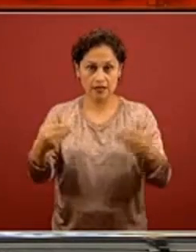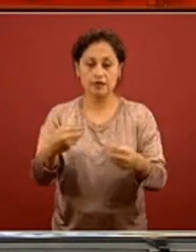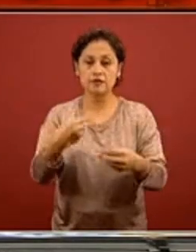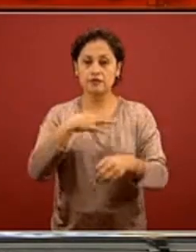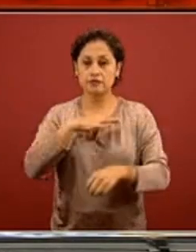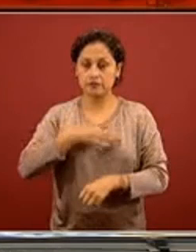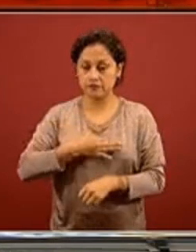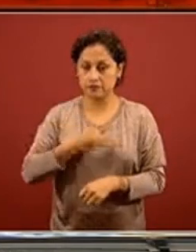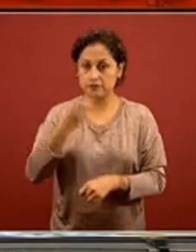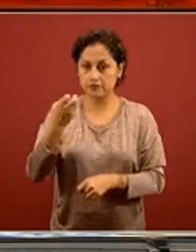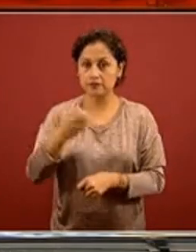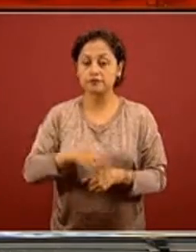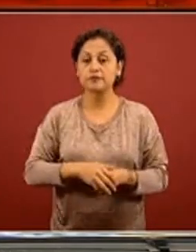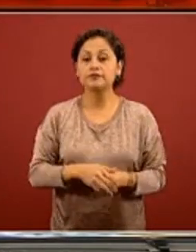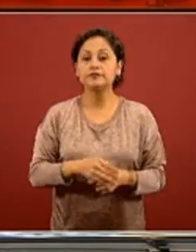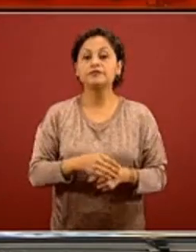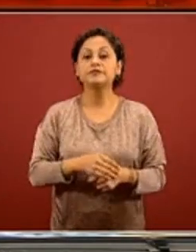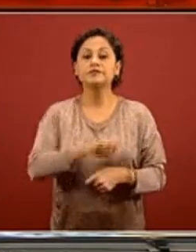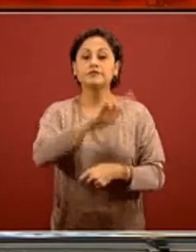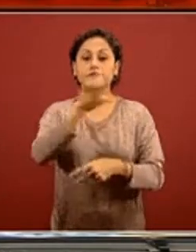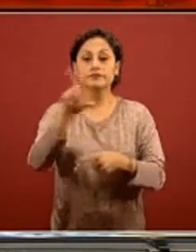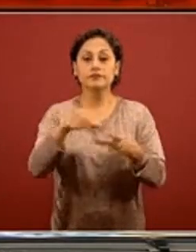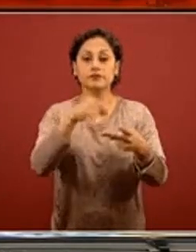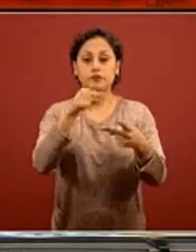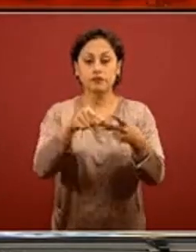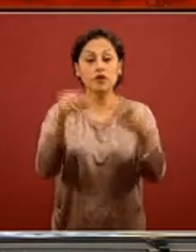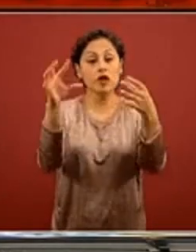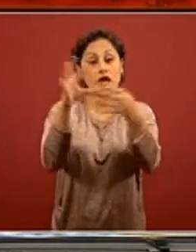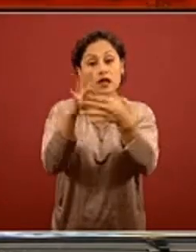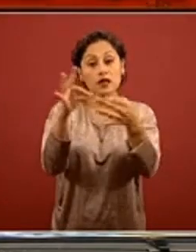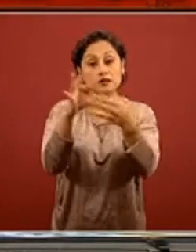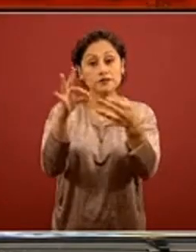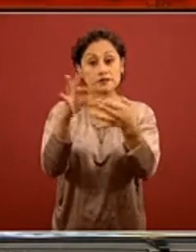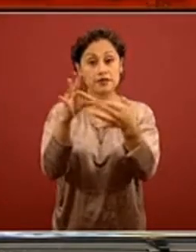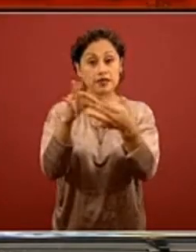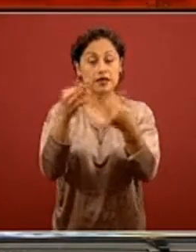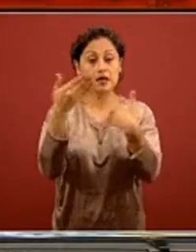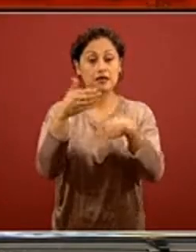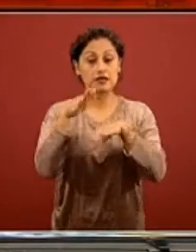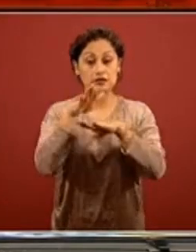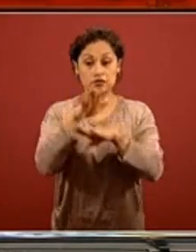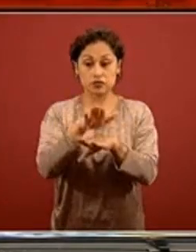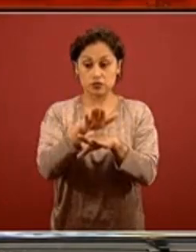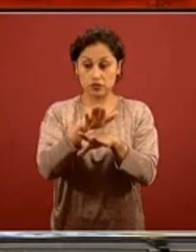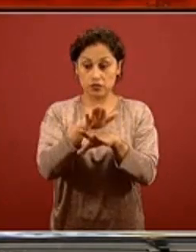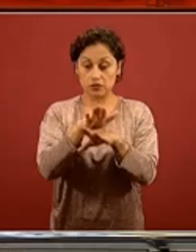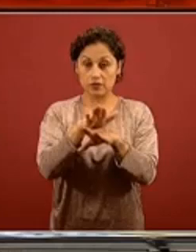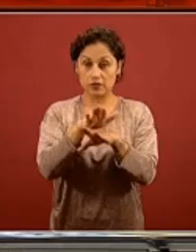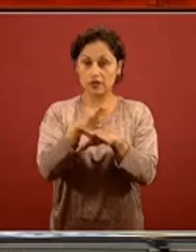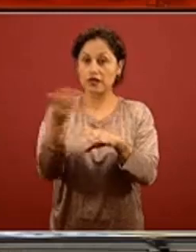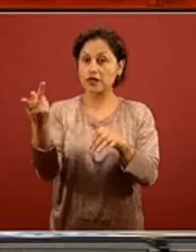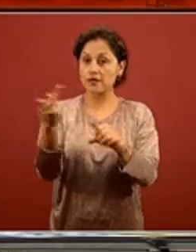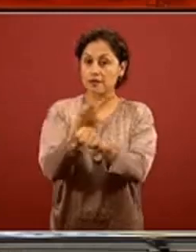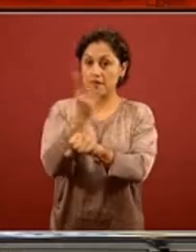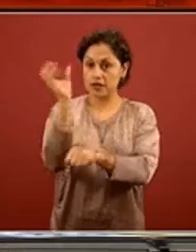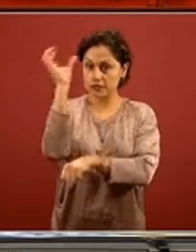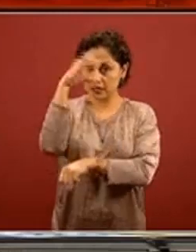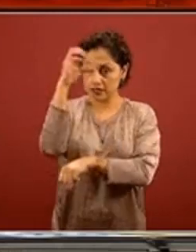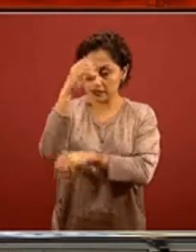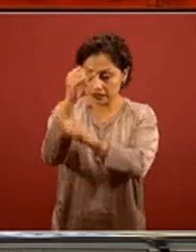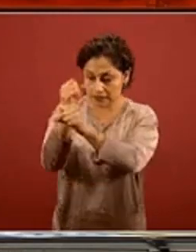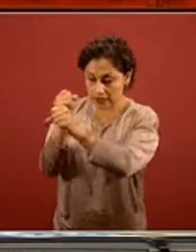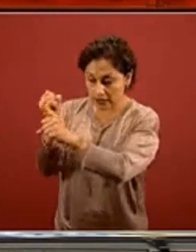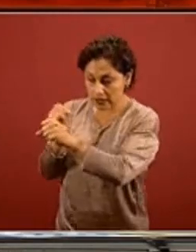Comentaremos algunos elementos puntuales sobre cómo la evidencia científica nos ha llevado a